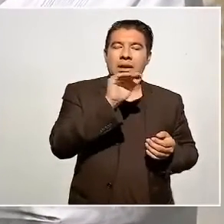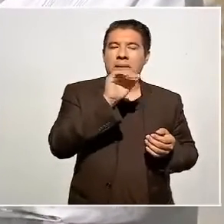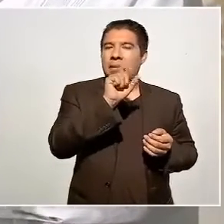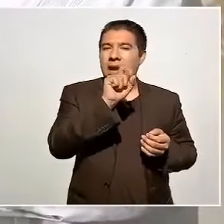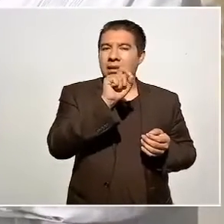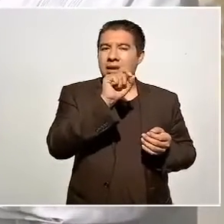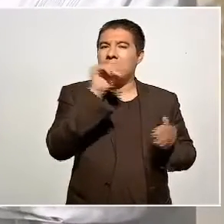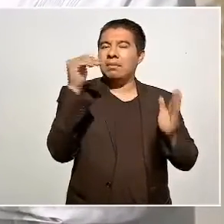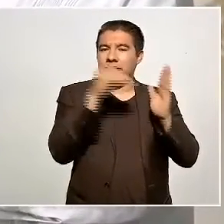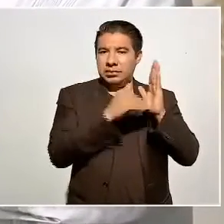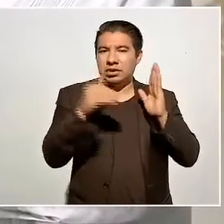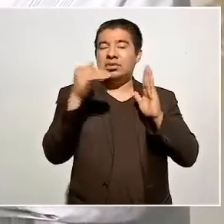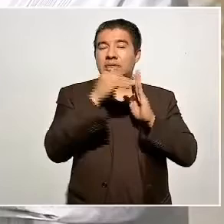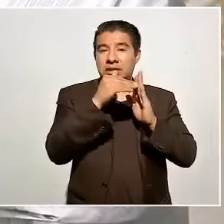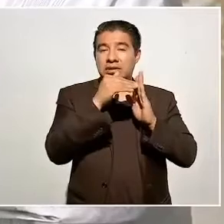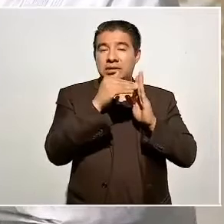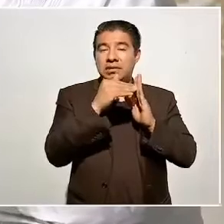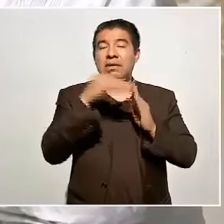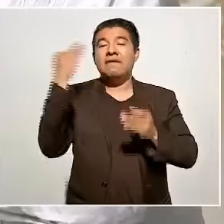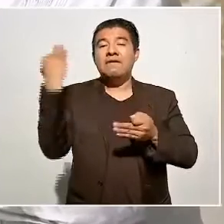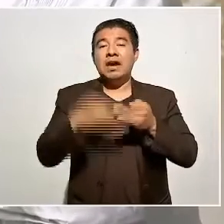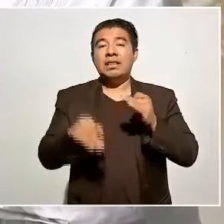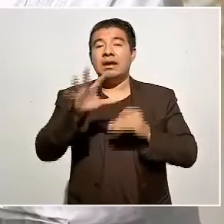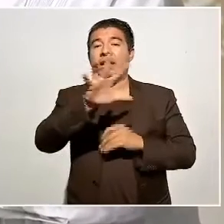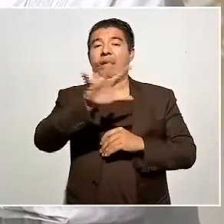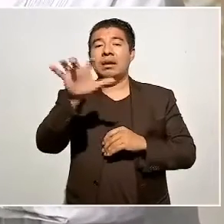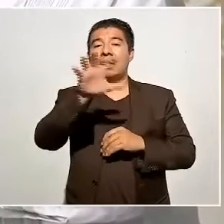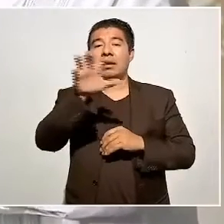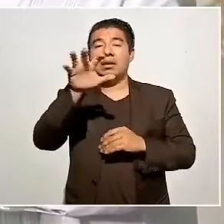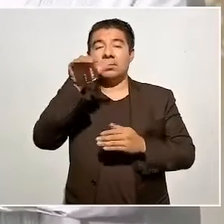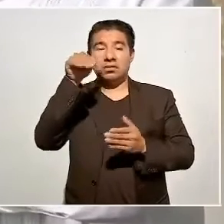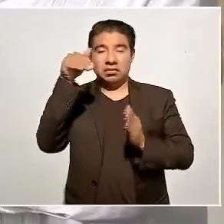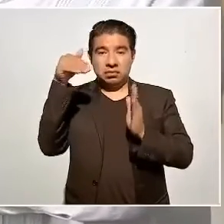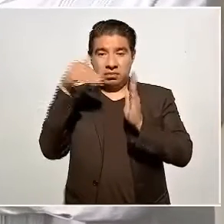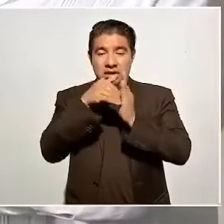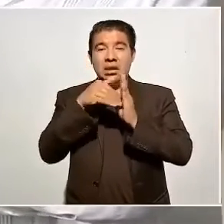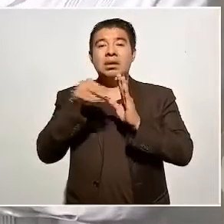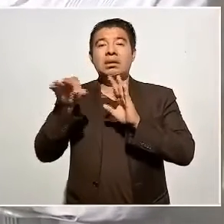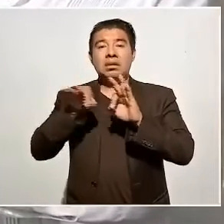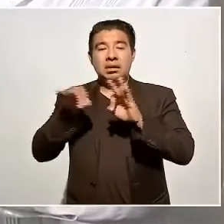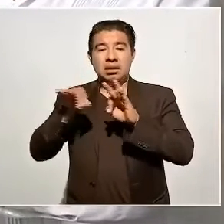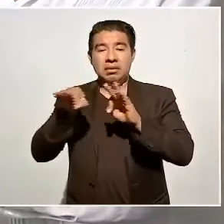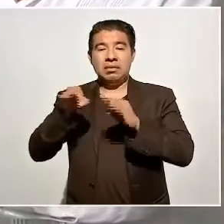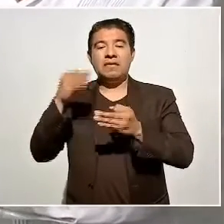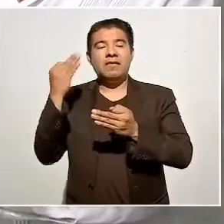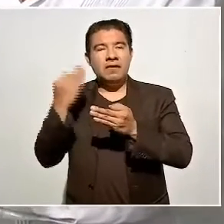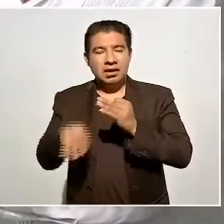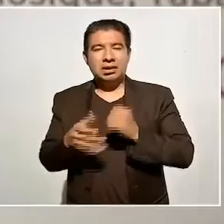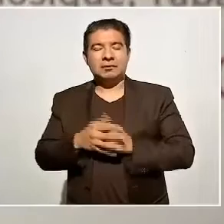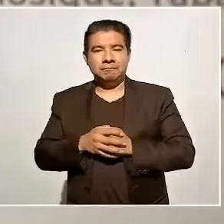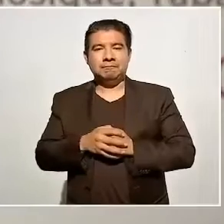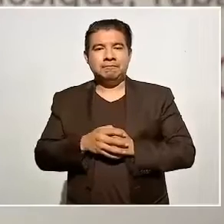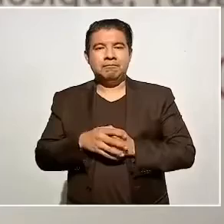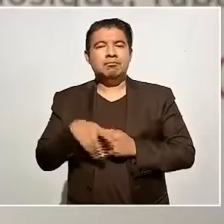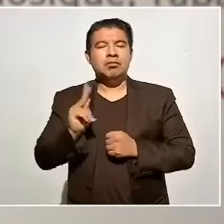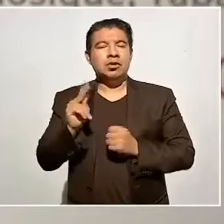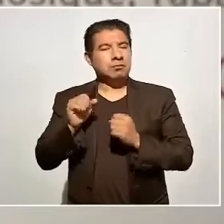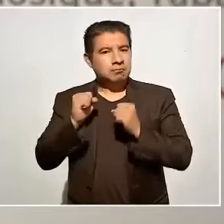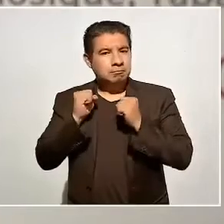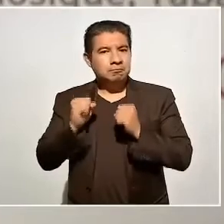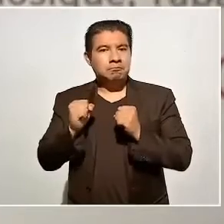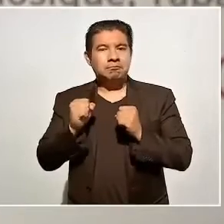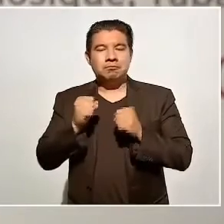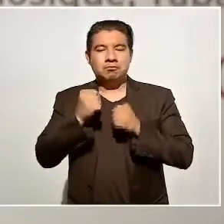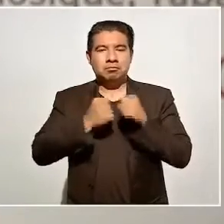millones. Repito, nos faltan 500,000. Y estoy seguro que a mitad del